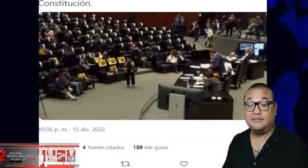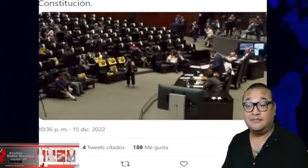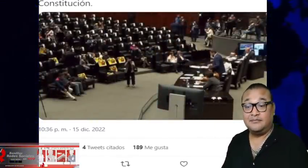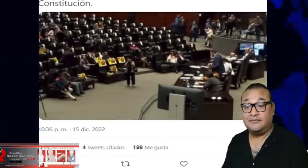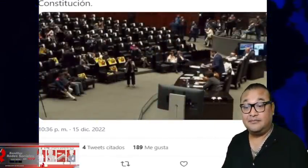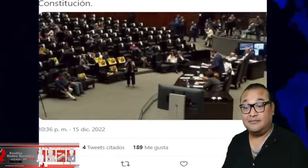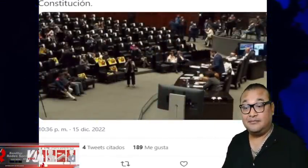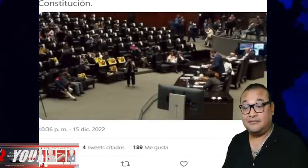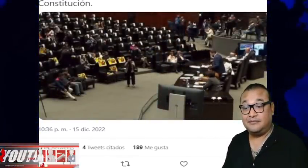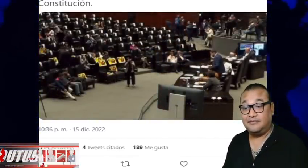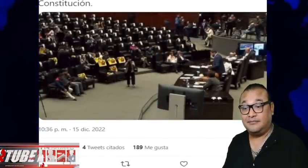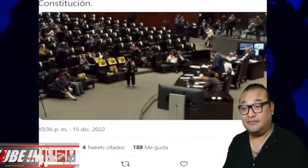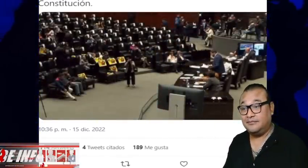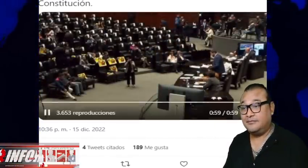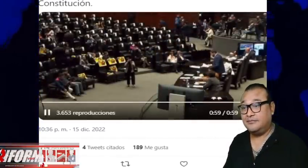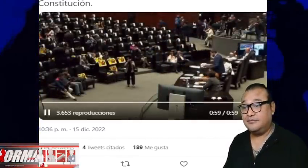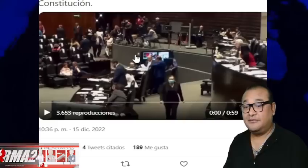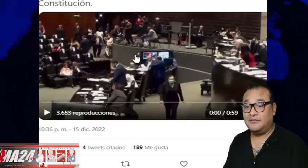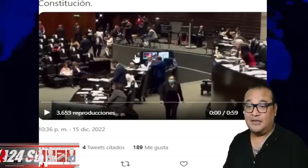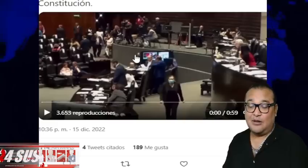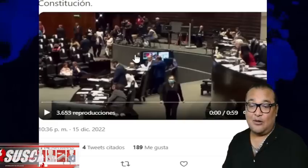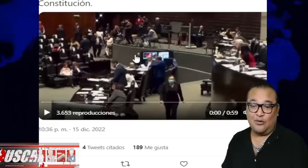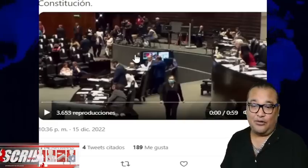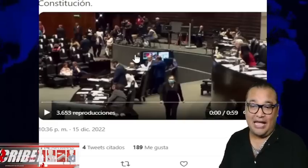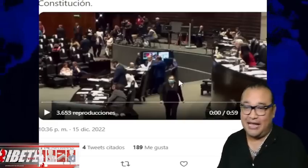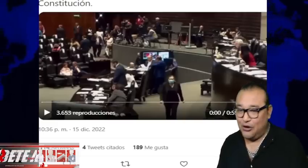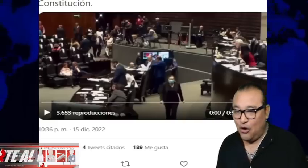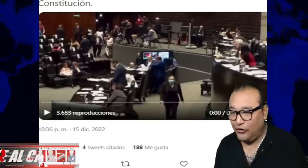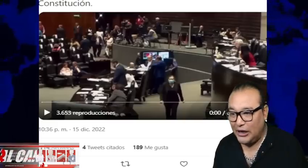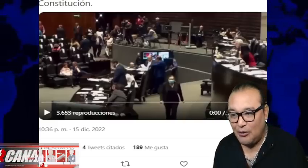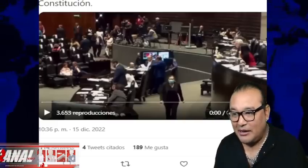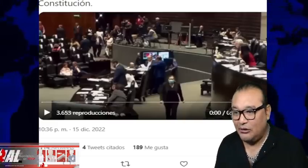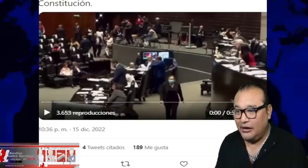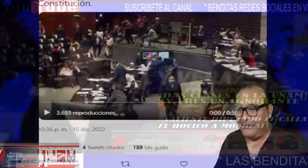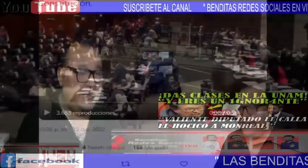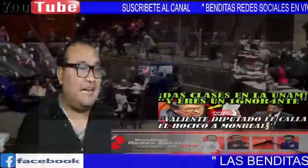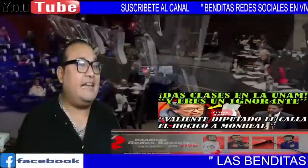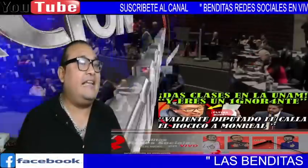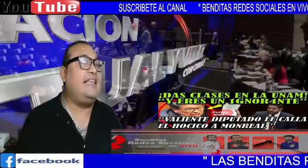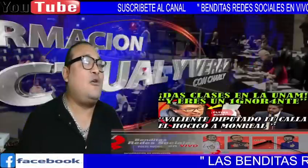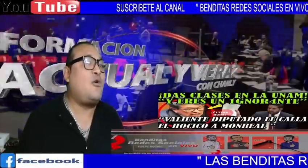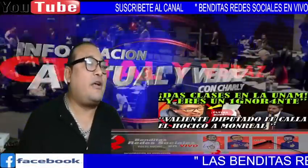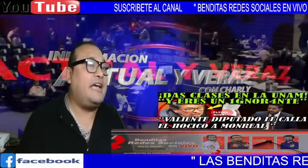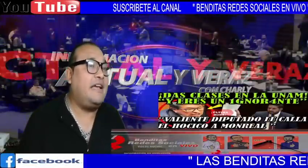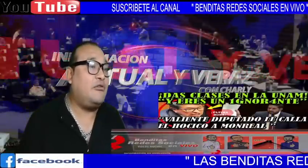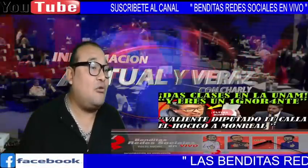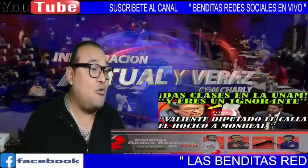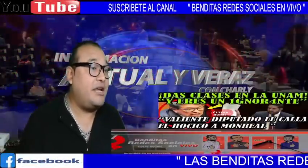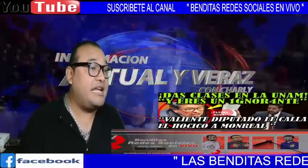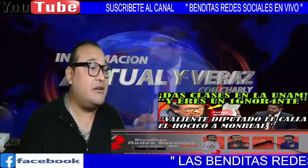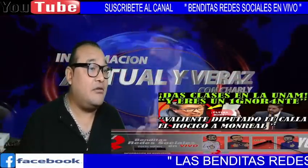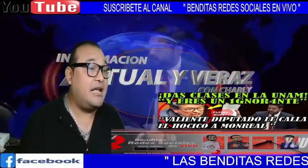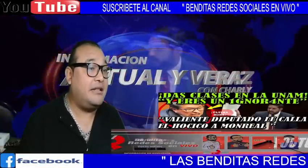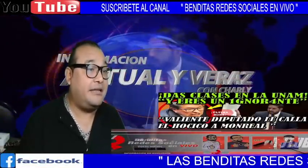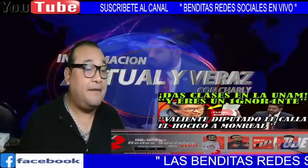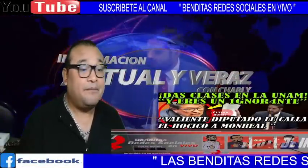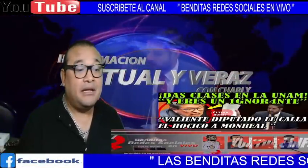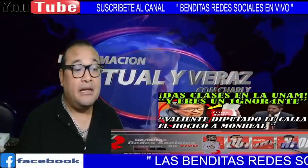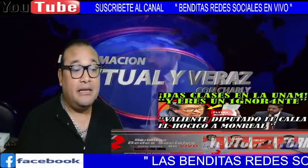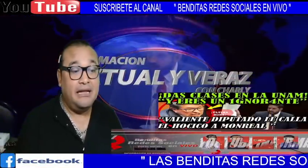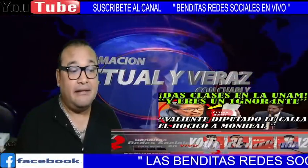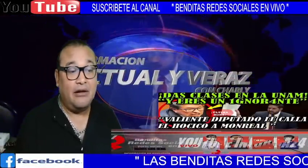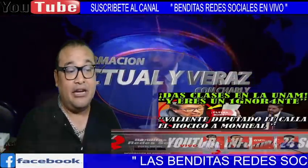Monreal. Hay otro apartado que... O sea, no se lo mandó a decir, le dijo que es un